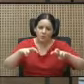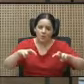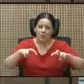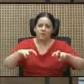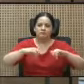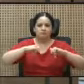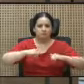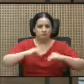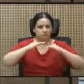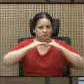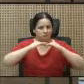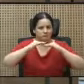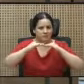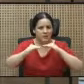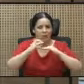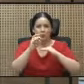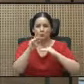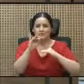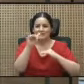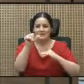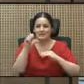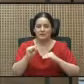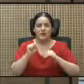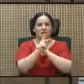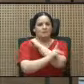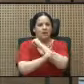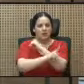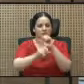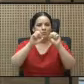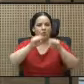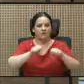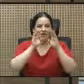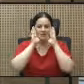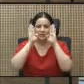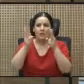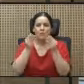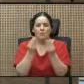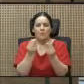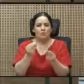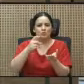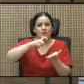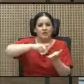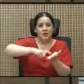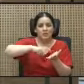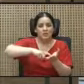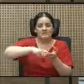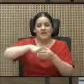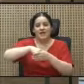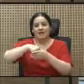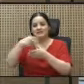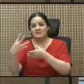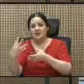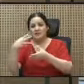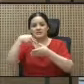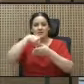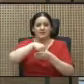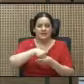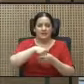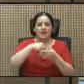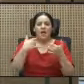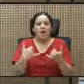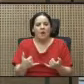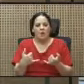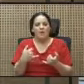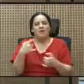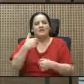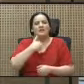Cruzitas, el país podría cubrir en mucho sus deudas internas y externas. Ya es hora de tener una visión real y